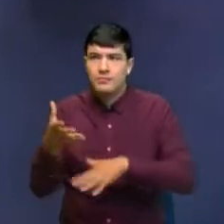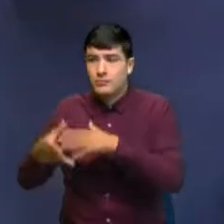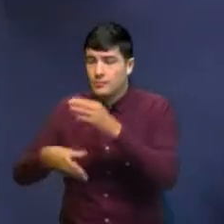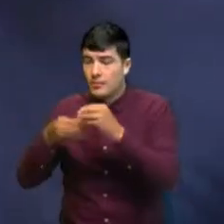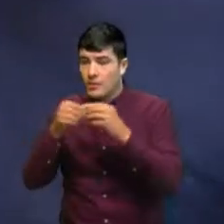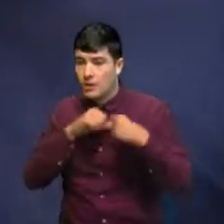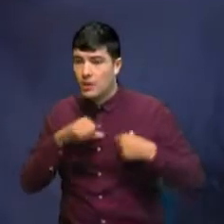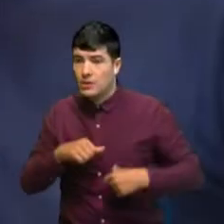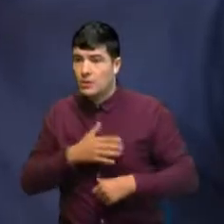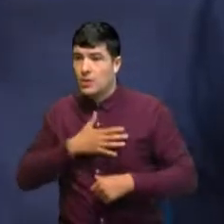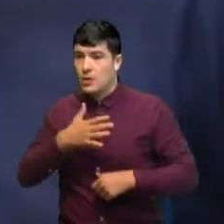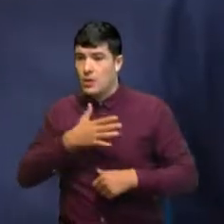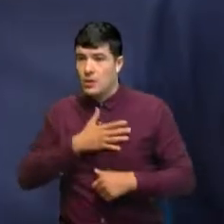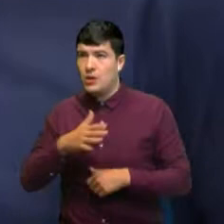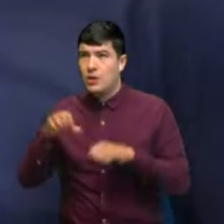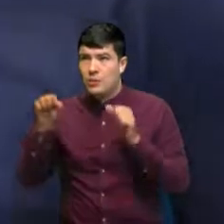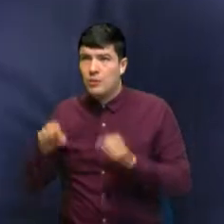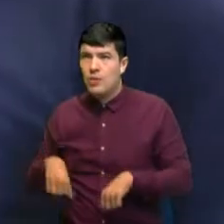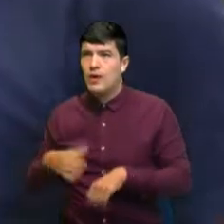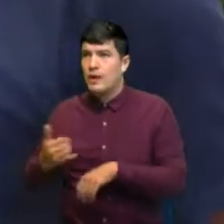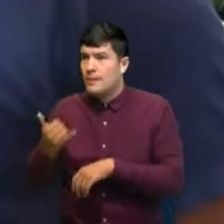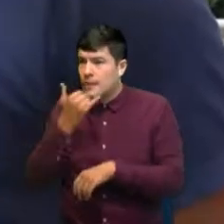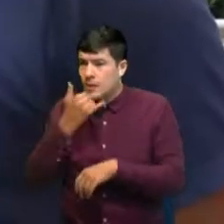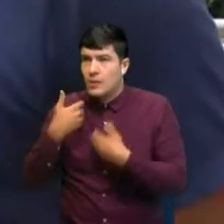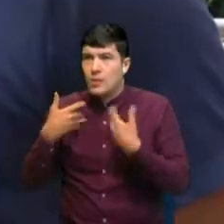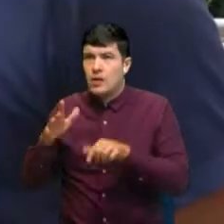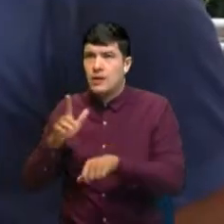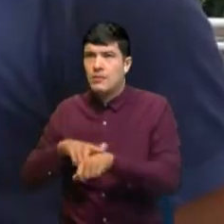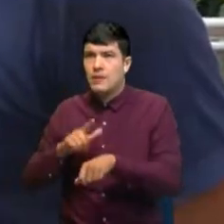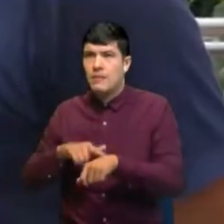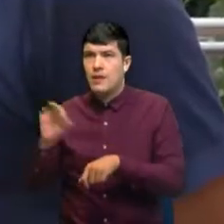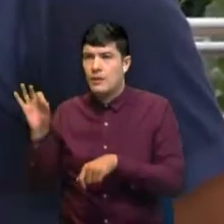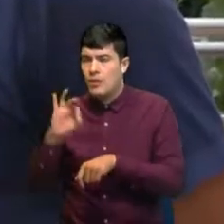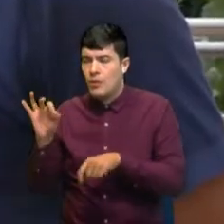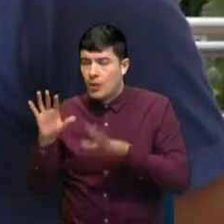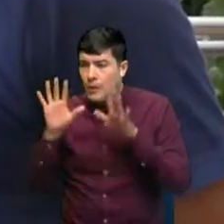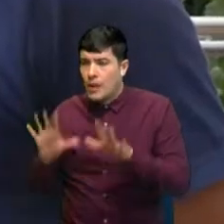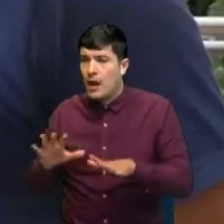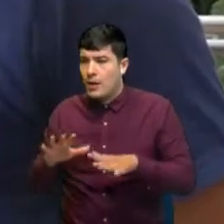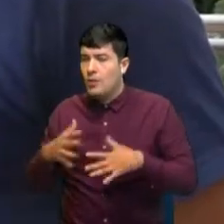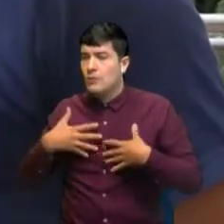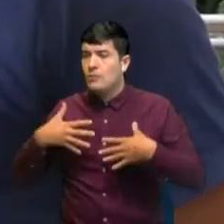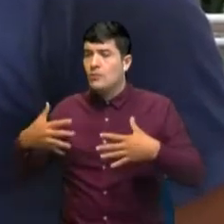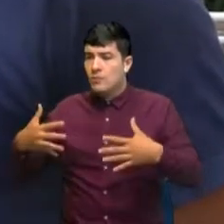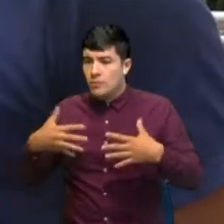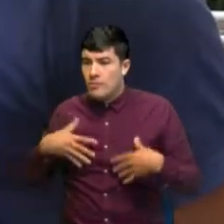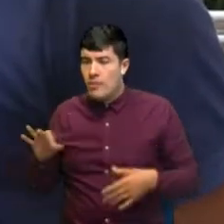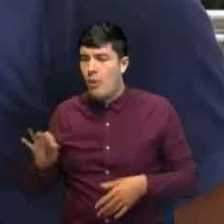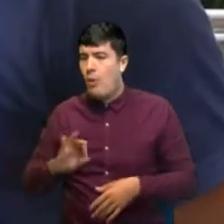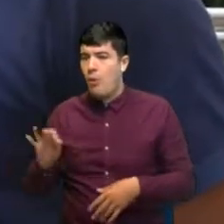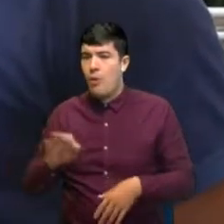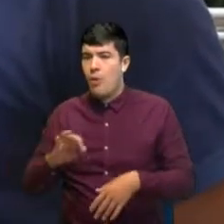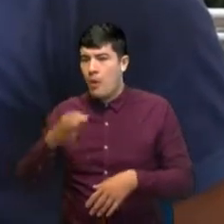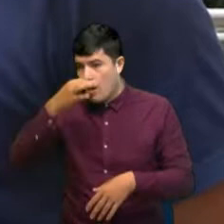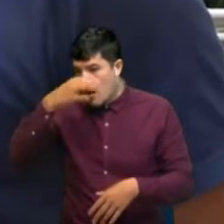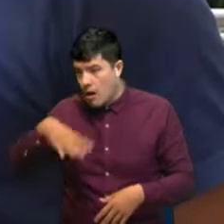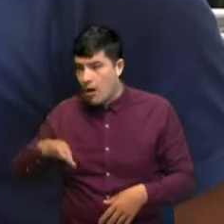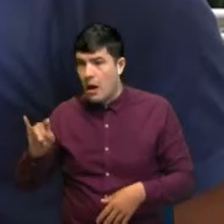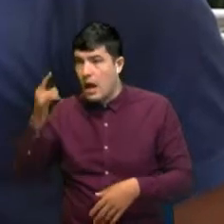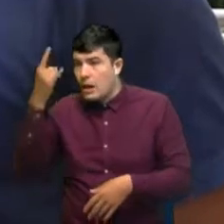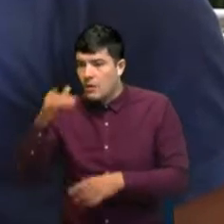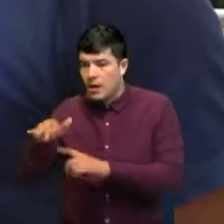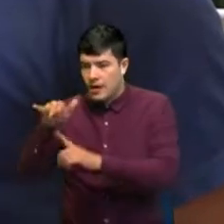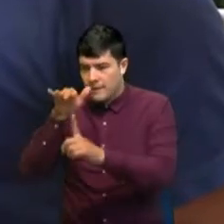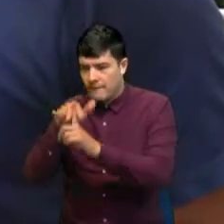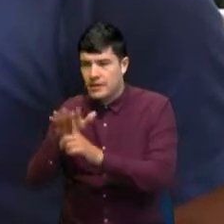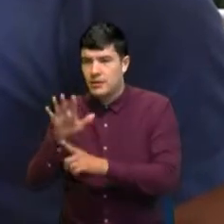puede suceder en cualquier momento, o un paro respiratorio, o una gripe o algo,